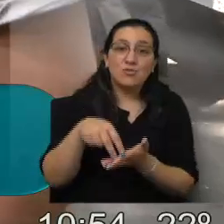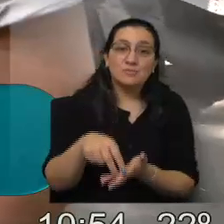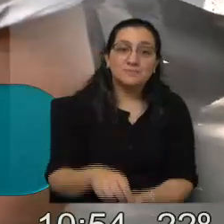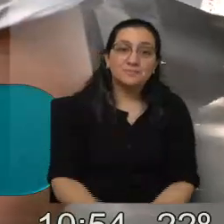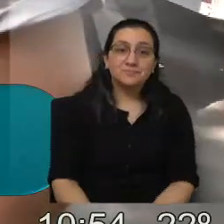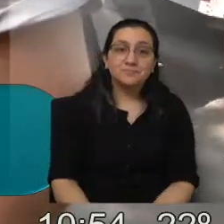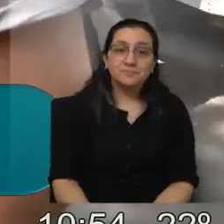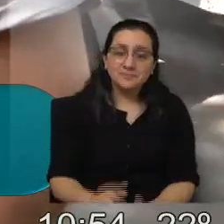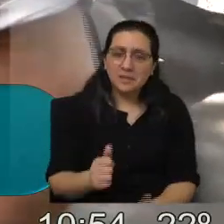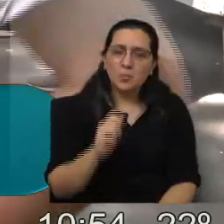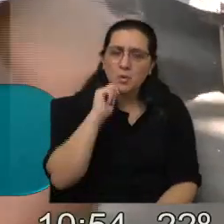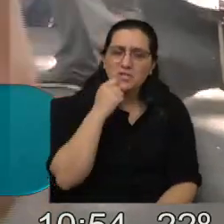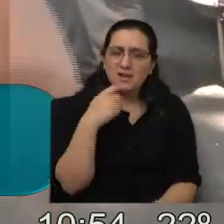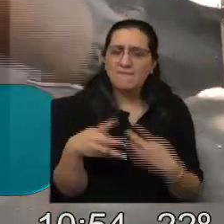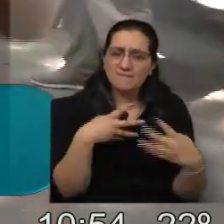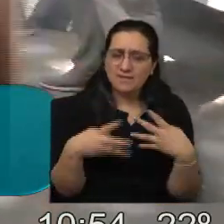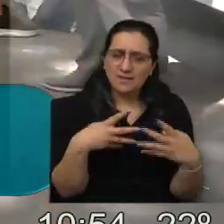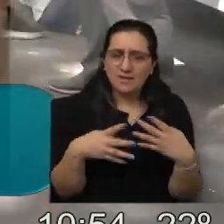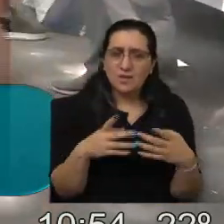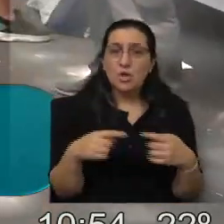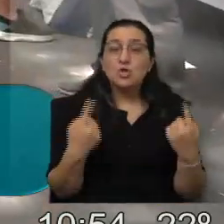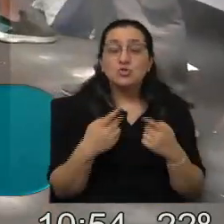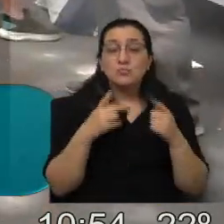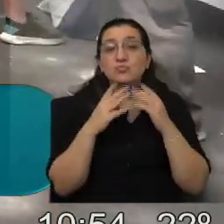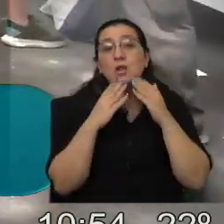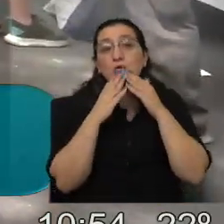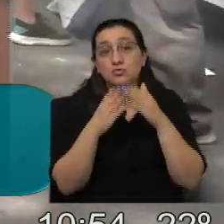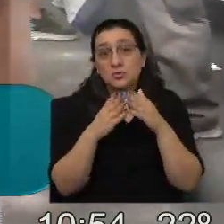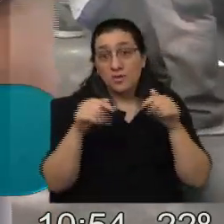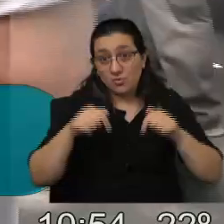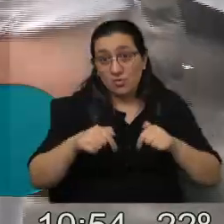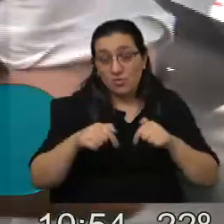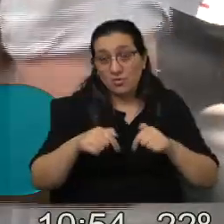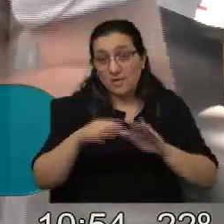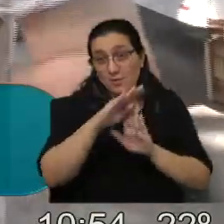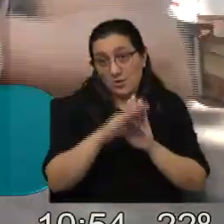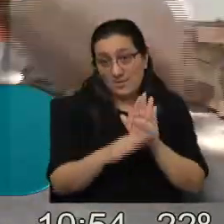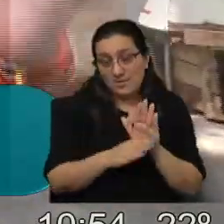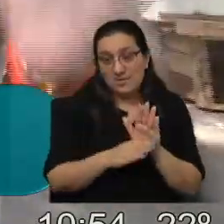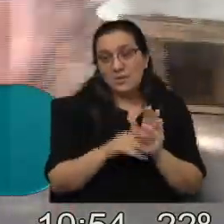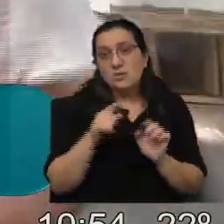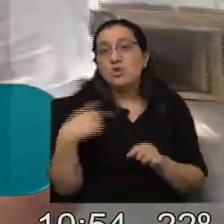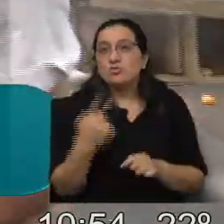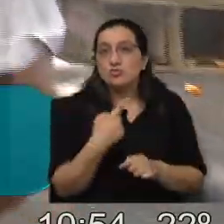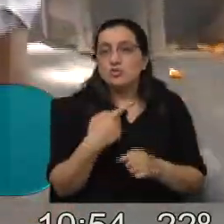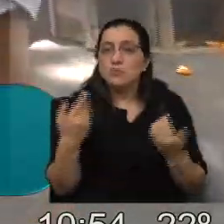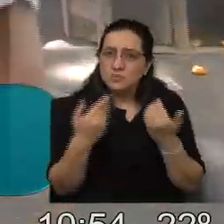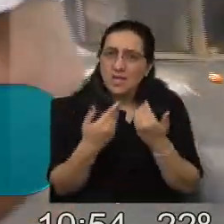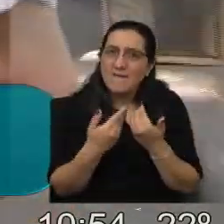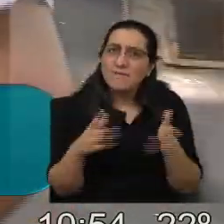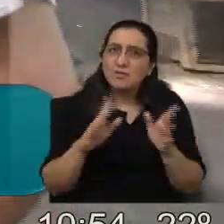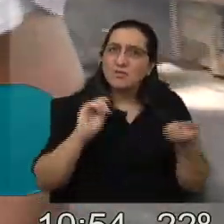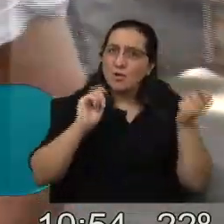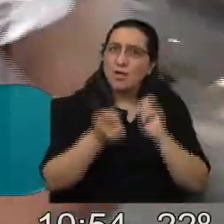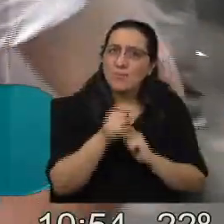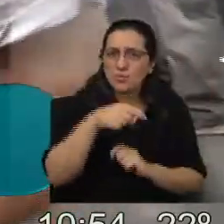vamos llevando. Está linda la feria. Hermoso, qué lindo. Bueno, a ver, nosotros tenemos una consigna en el día de hoy, en el programa, y la de hoy es si somos abiertos a los cambios o